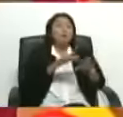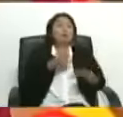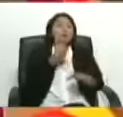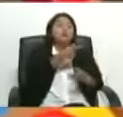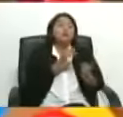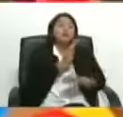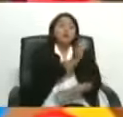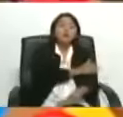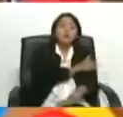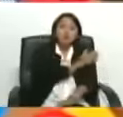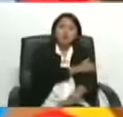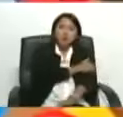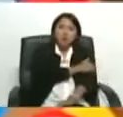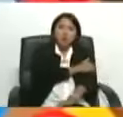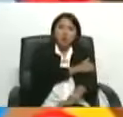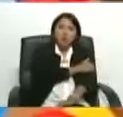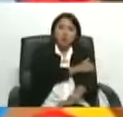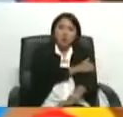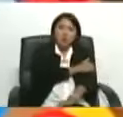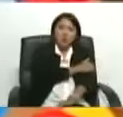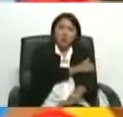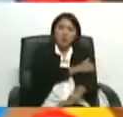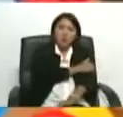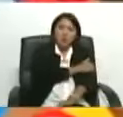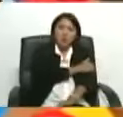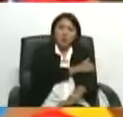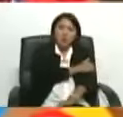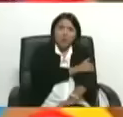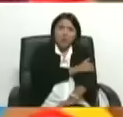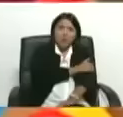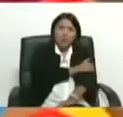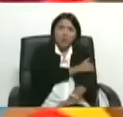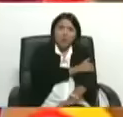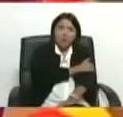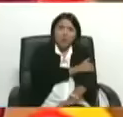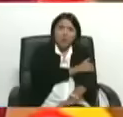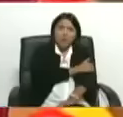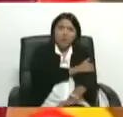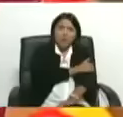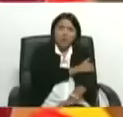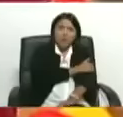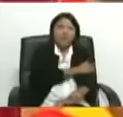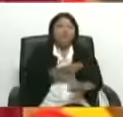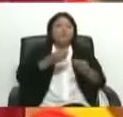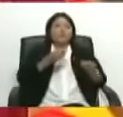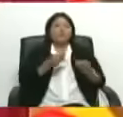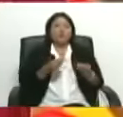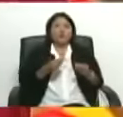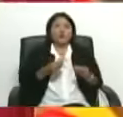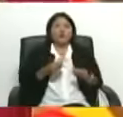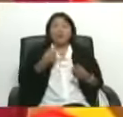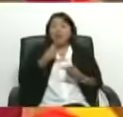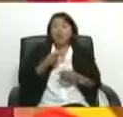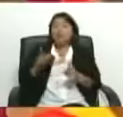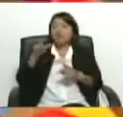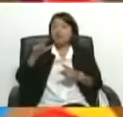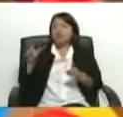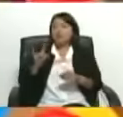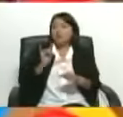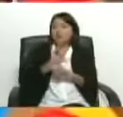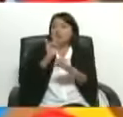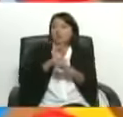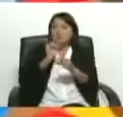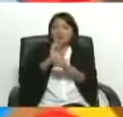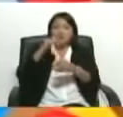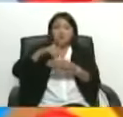derecha, por ahí se quiere meter la derecha para desmovilizar. No, no, eso está